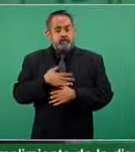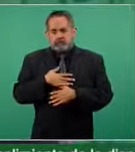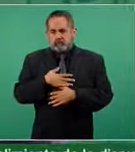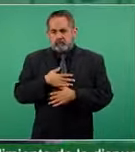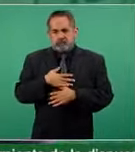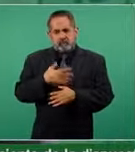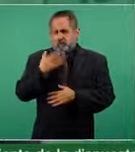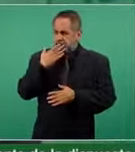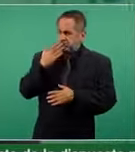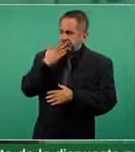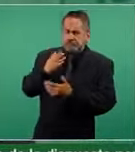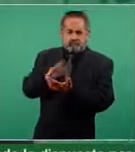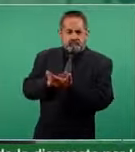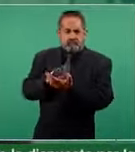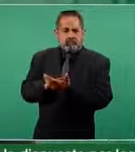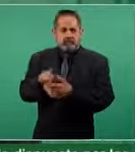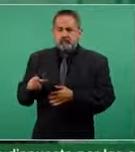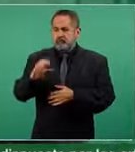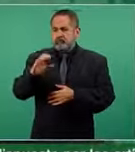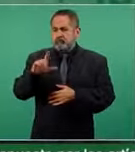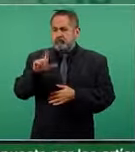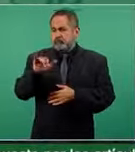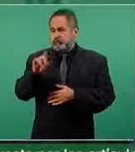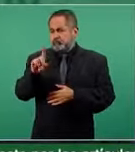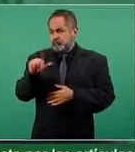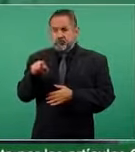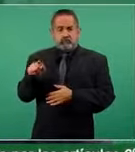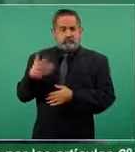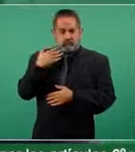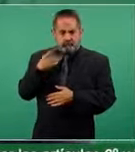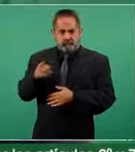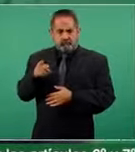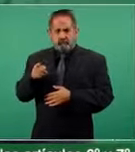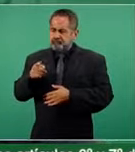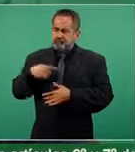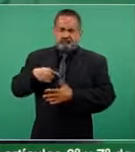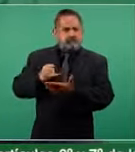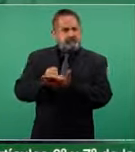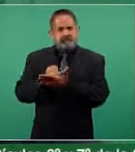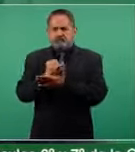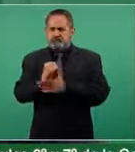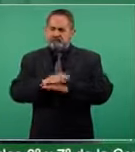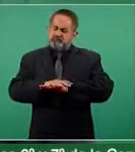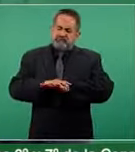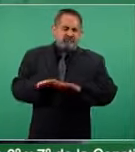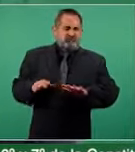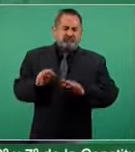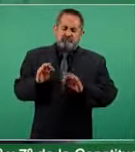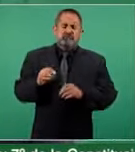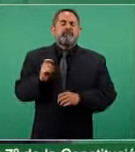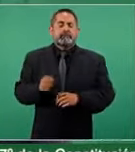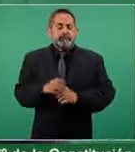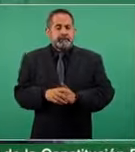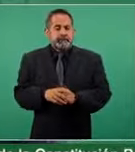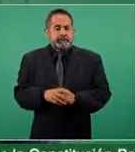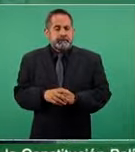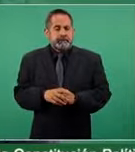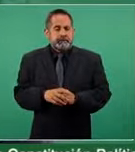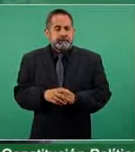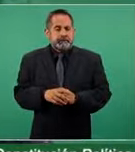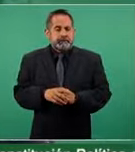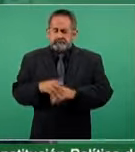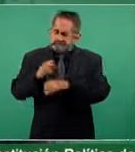a Claudia Sheinbaum que haya tomado la decisión de